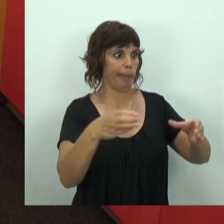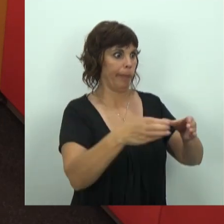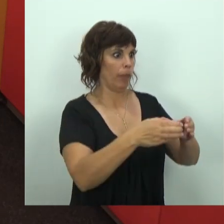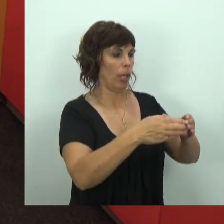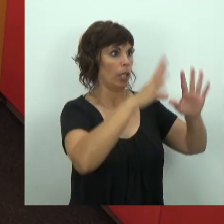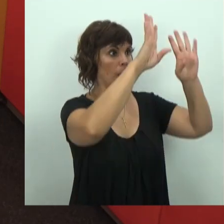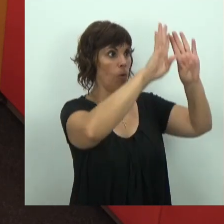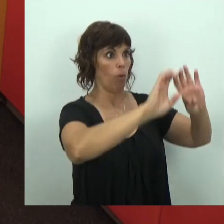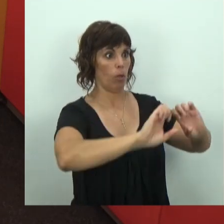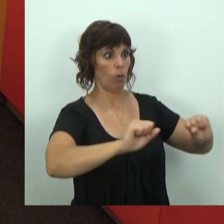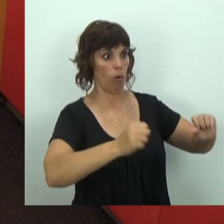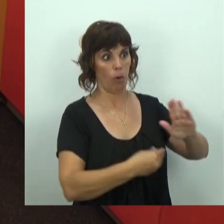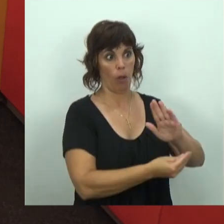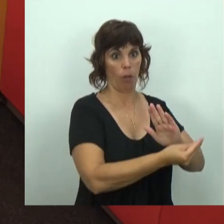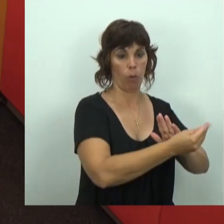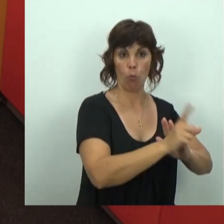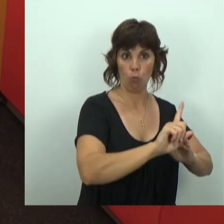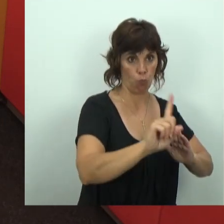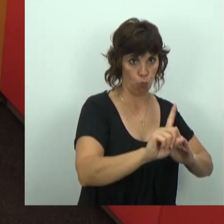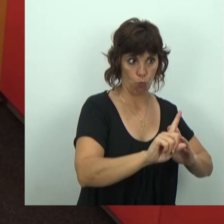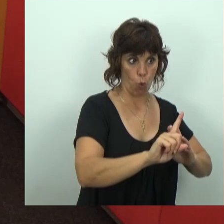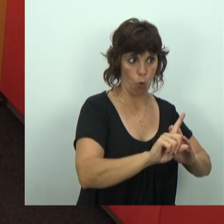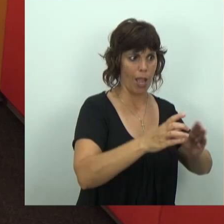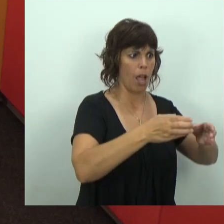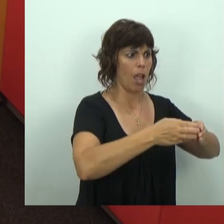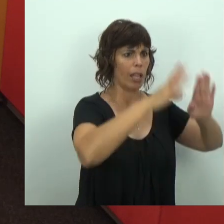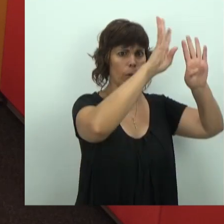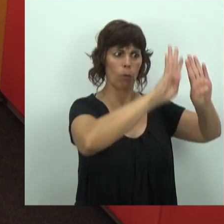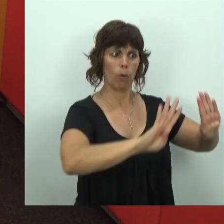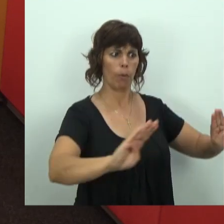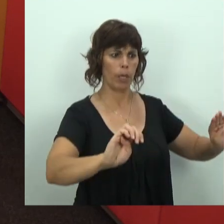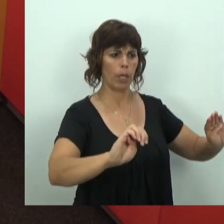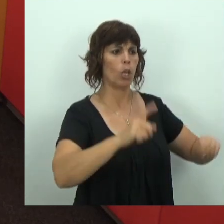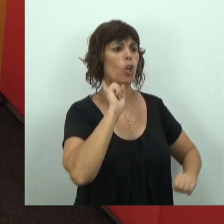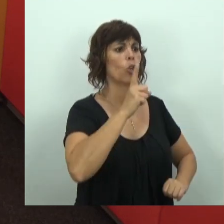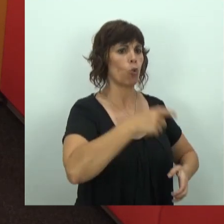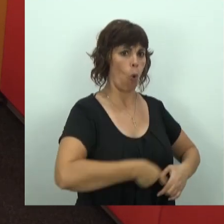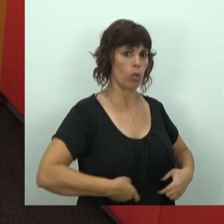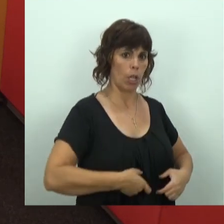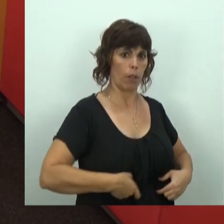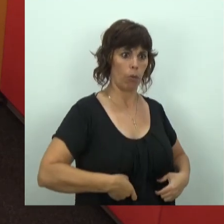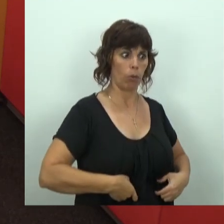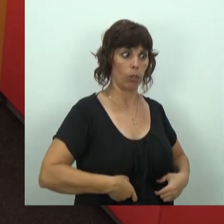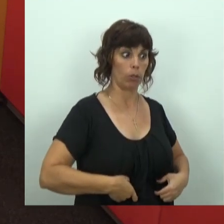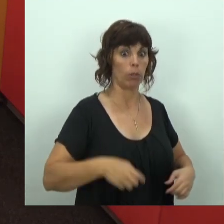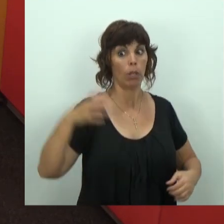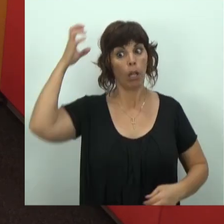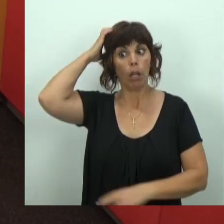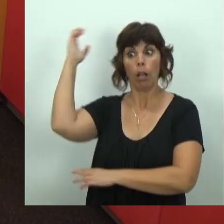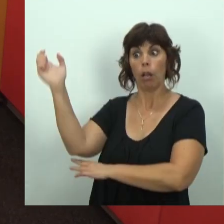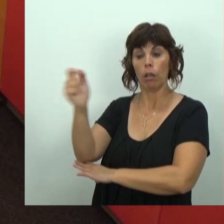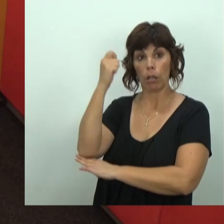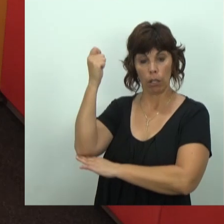de donde venían los sacerdotes? Él venía de otra familia, de la tribu de Judá. Pero oye una